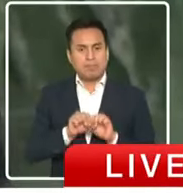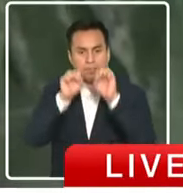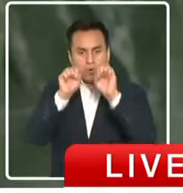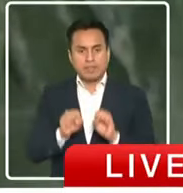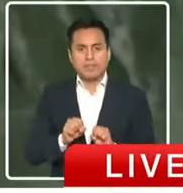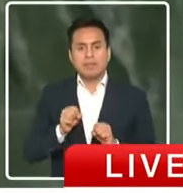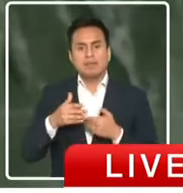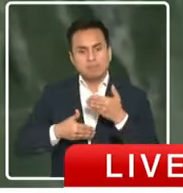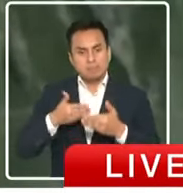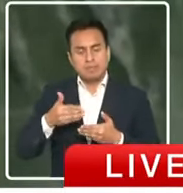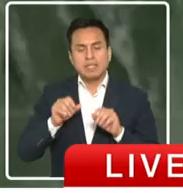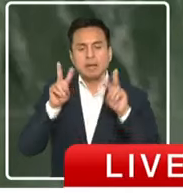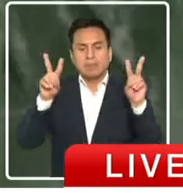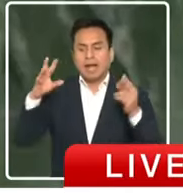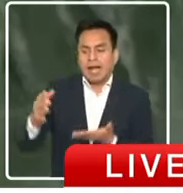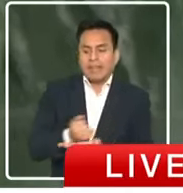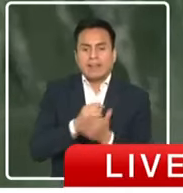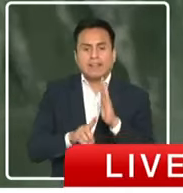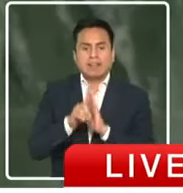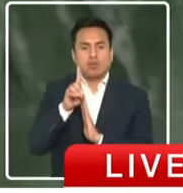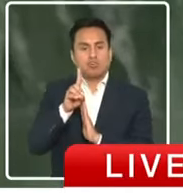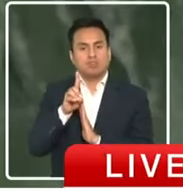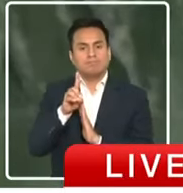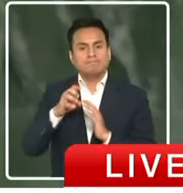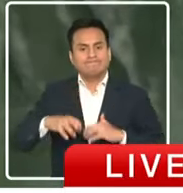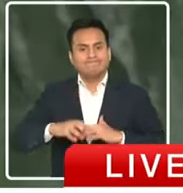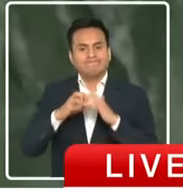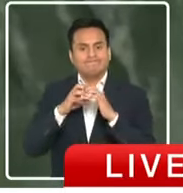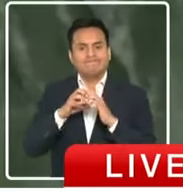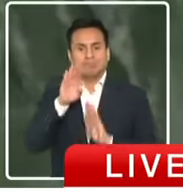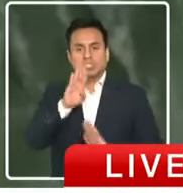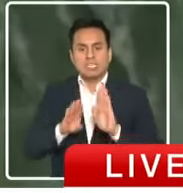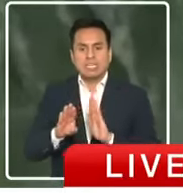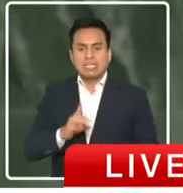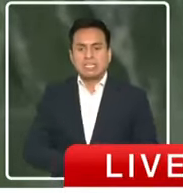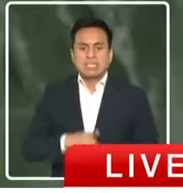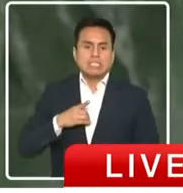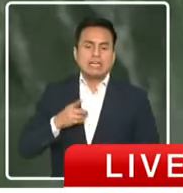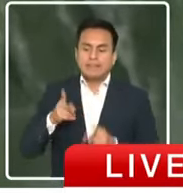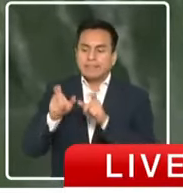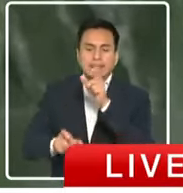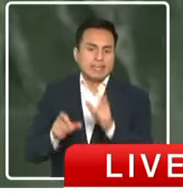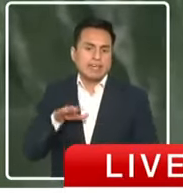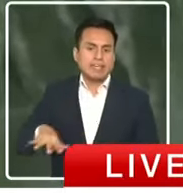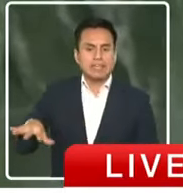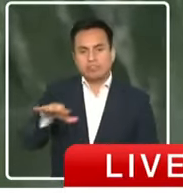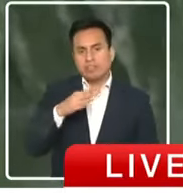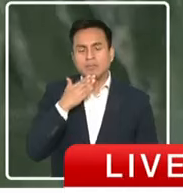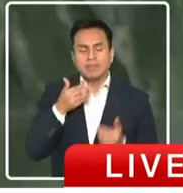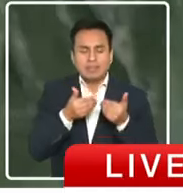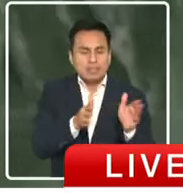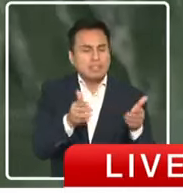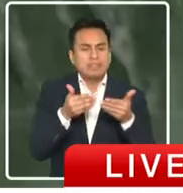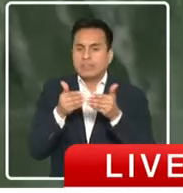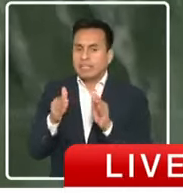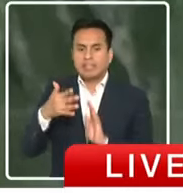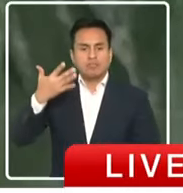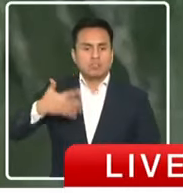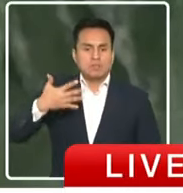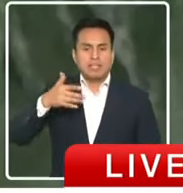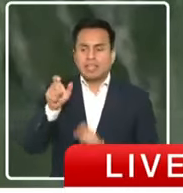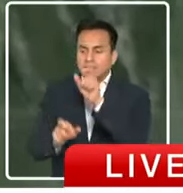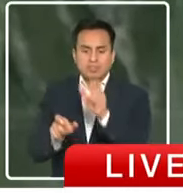paz, alcanzar el desarrollo sostenible y proteger la dignidad, los derechos y las libertades